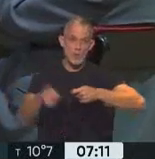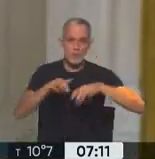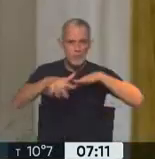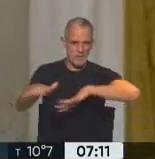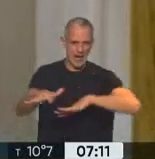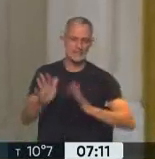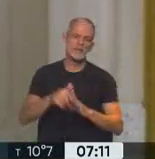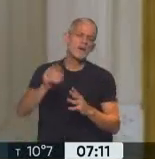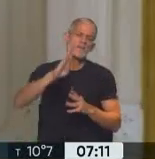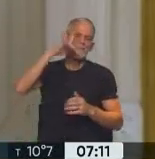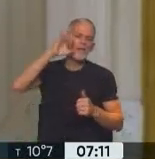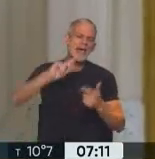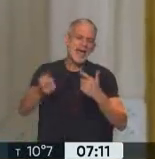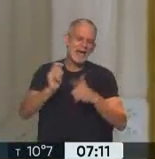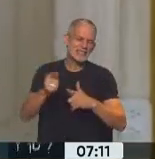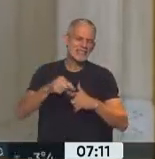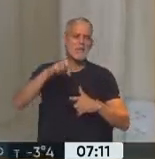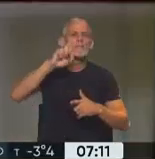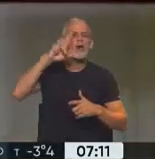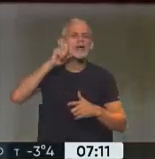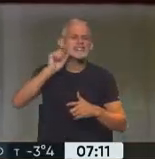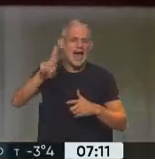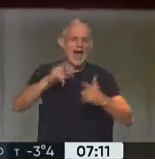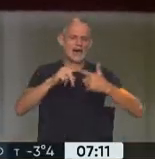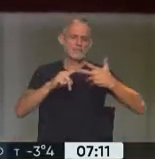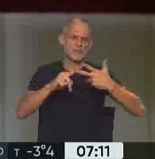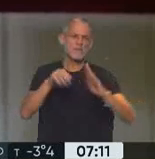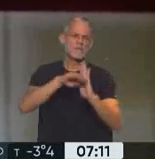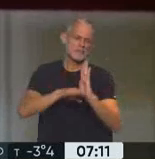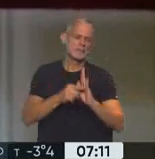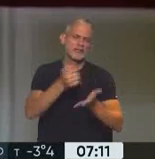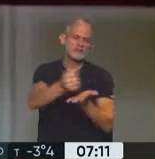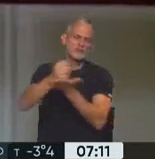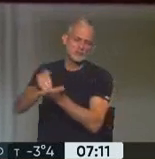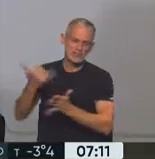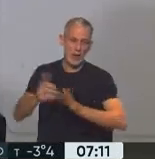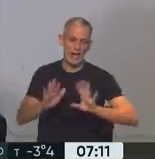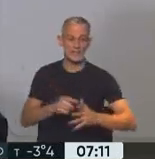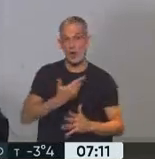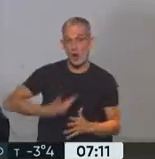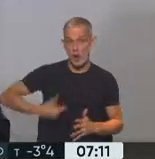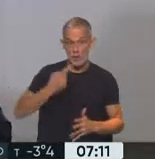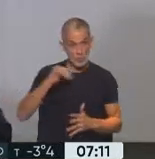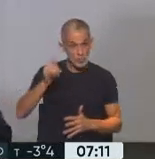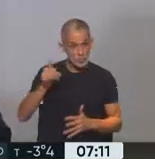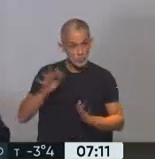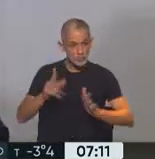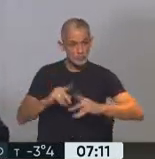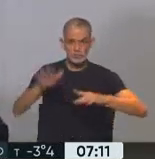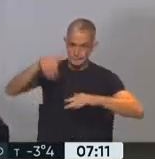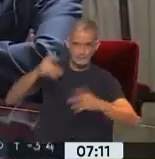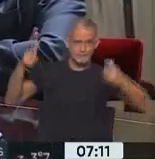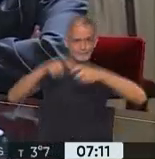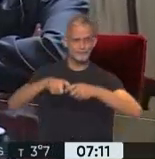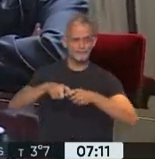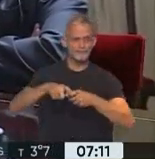becas Progresar, también, bueno, hay muchos programas que se actualizan, pero te decía, el gobierno va a ir por más y dice, vamos a convocar nuevamente al